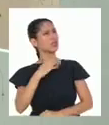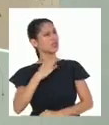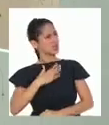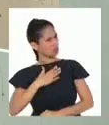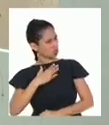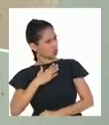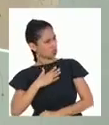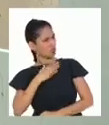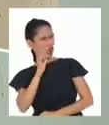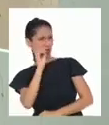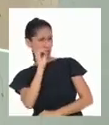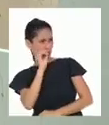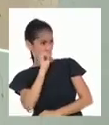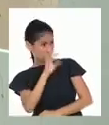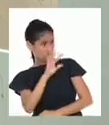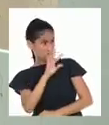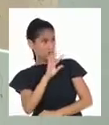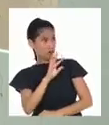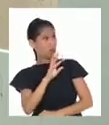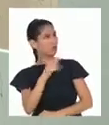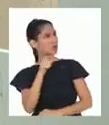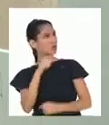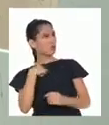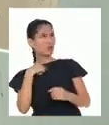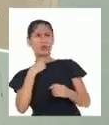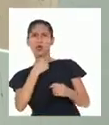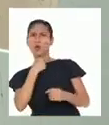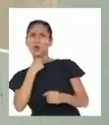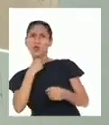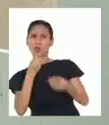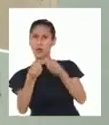ni ninguna otra mujer. ¿Qué?